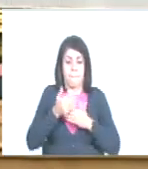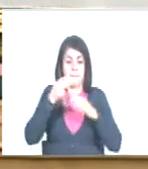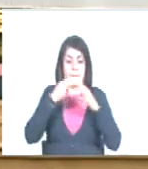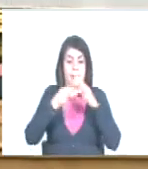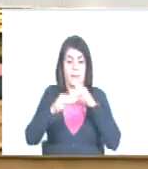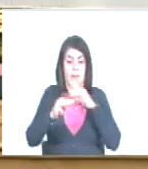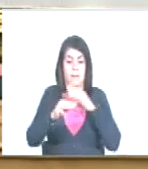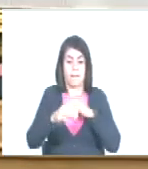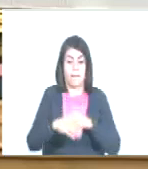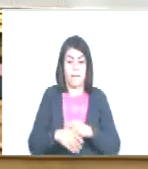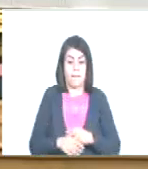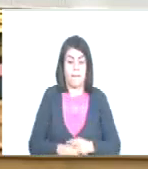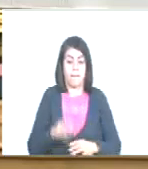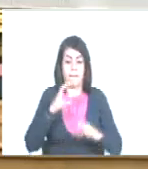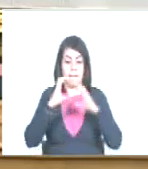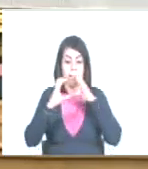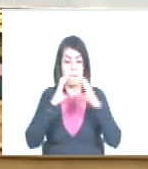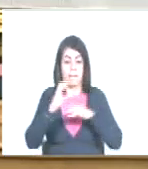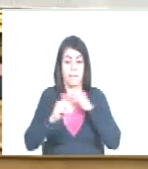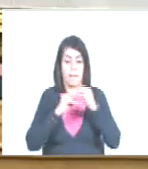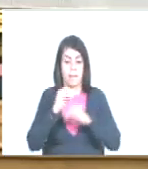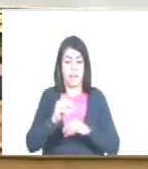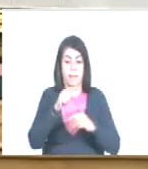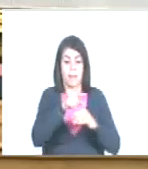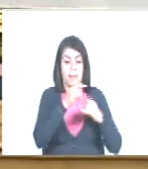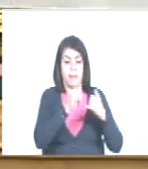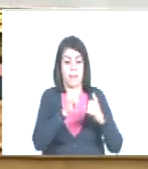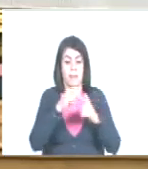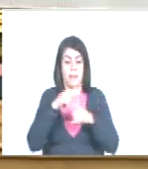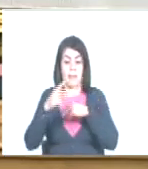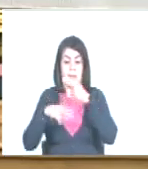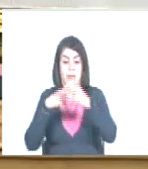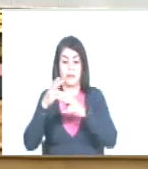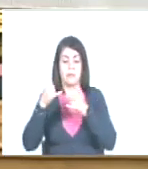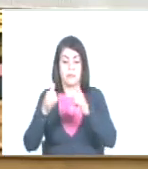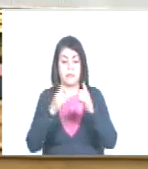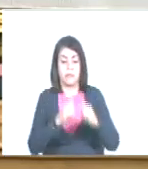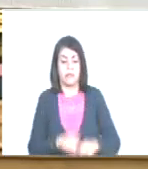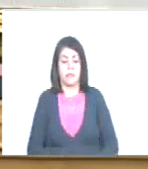mensaje para nuestras hijas e hijos y las generaciones por venir,